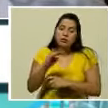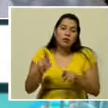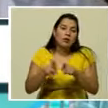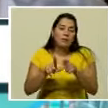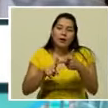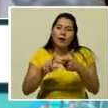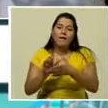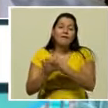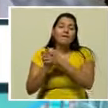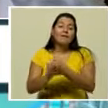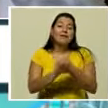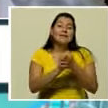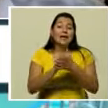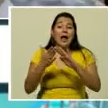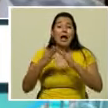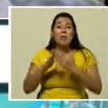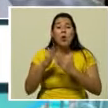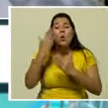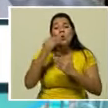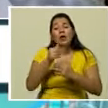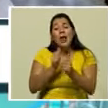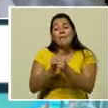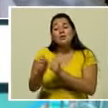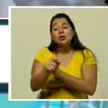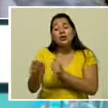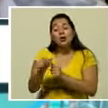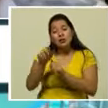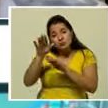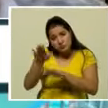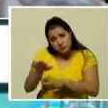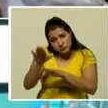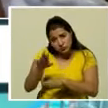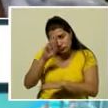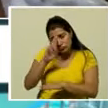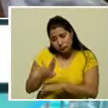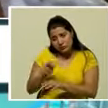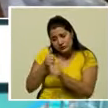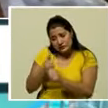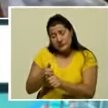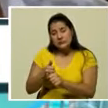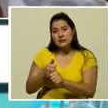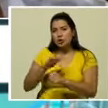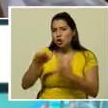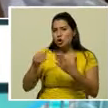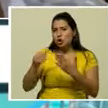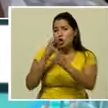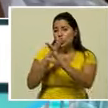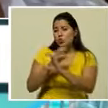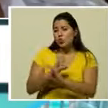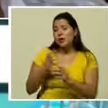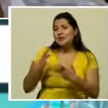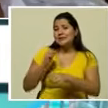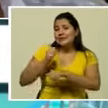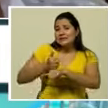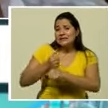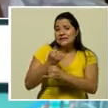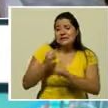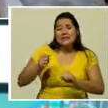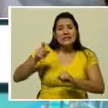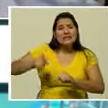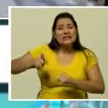la ciudadanía por la obediencia y el seguimiento a las normas que se han dictado sin necesidad de tener medidas